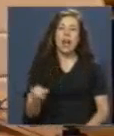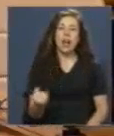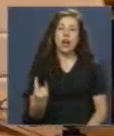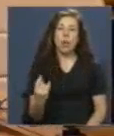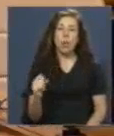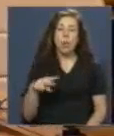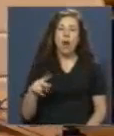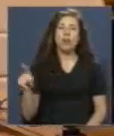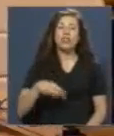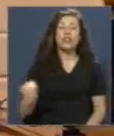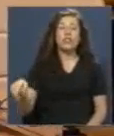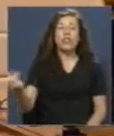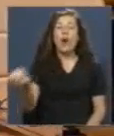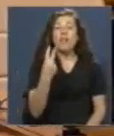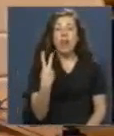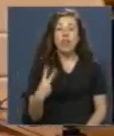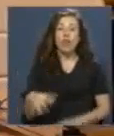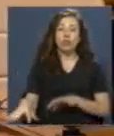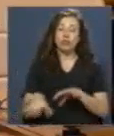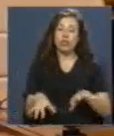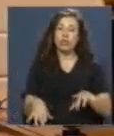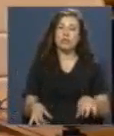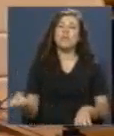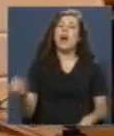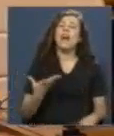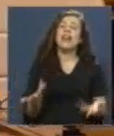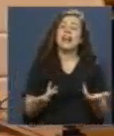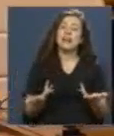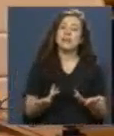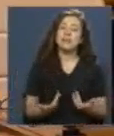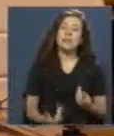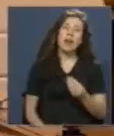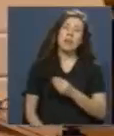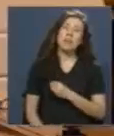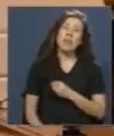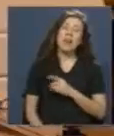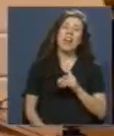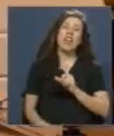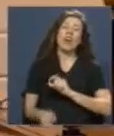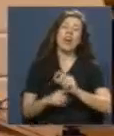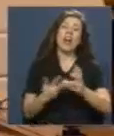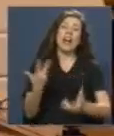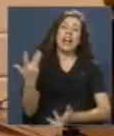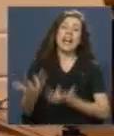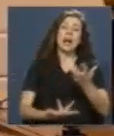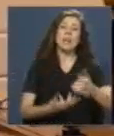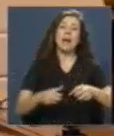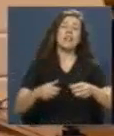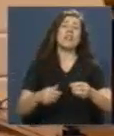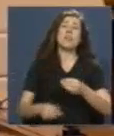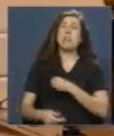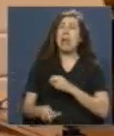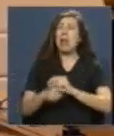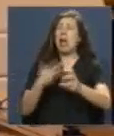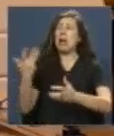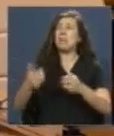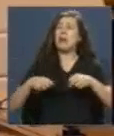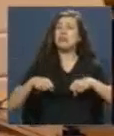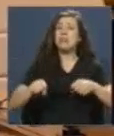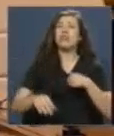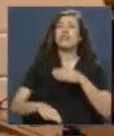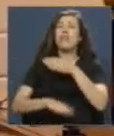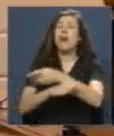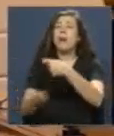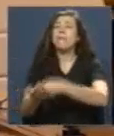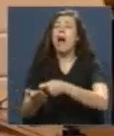nos expresaban dos cosas, Presidenta. Nos decían qué pena que nos hayan quemado nuestro supermercado, donde pagábamos las